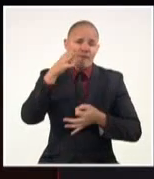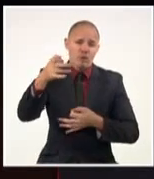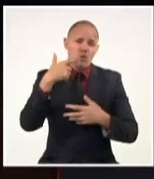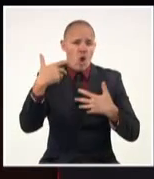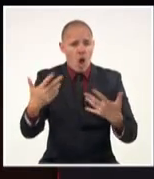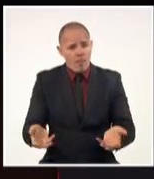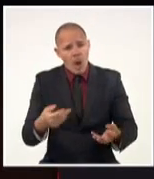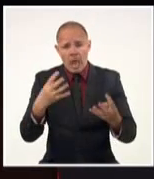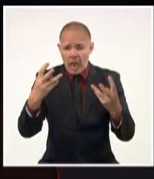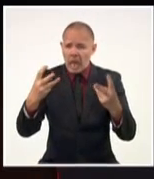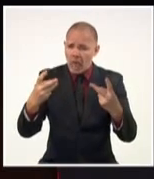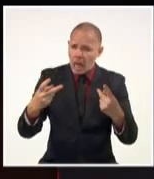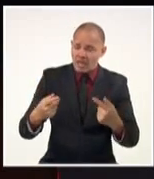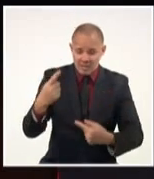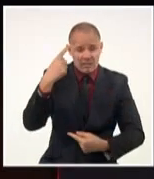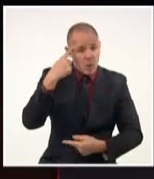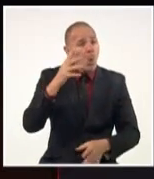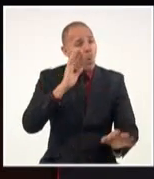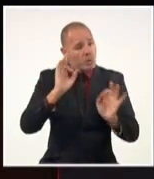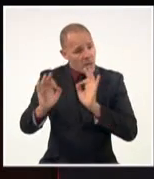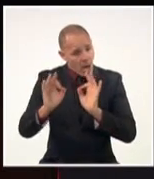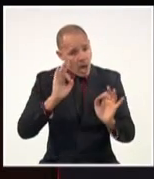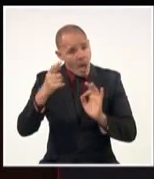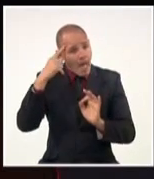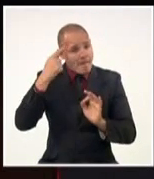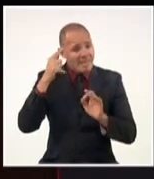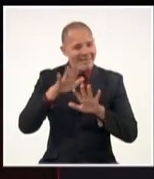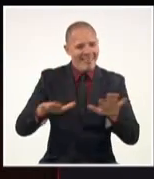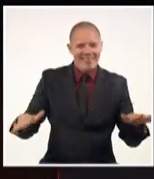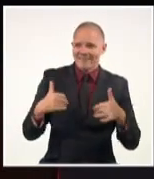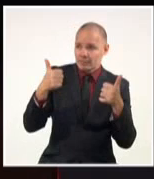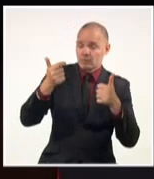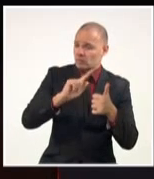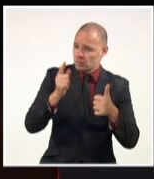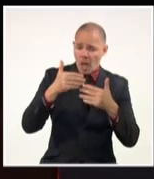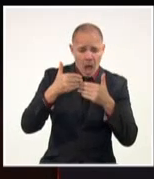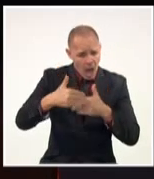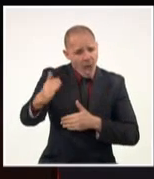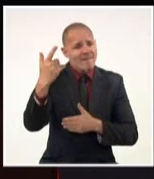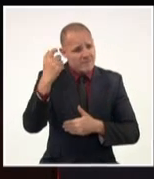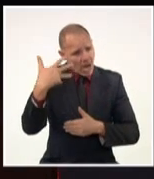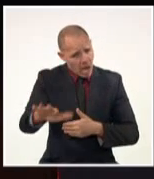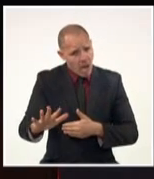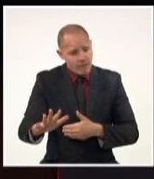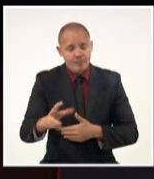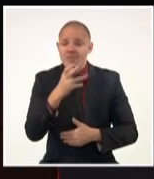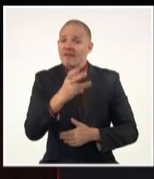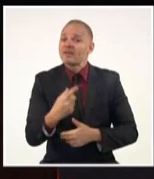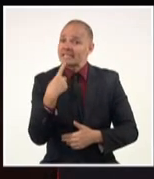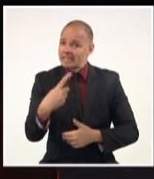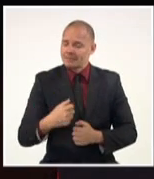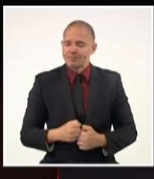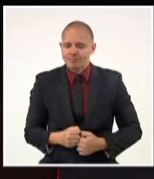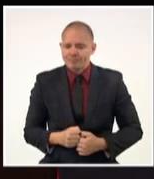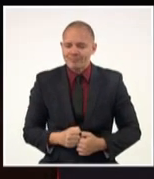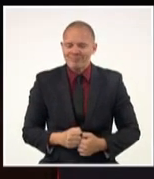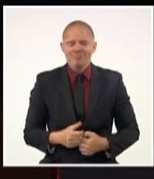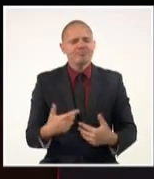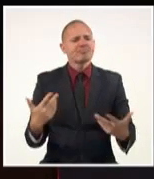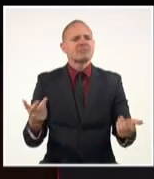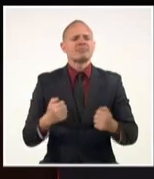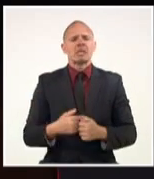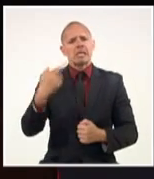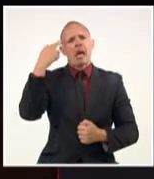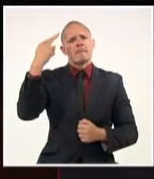pueblo sobre los colosales desafíos que nos esperaban y dijo: la revolución no será